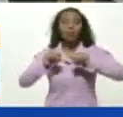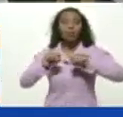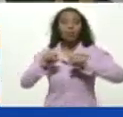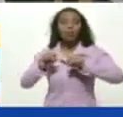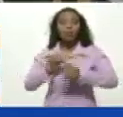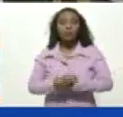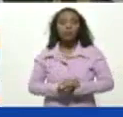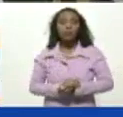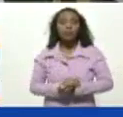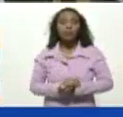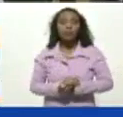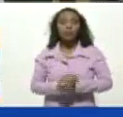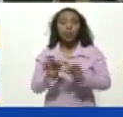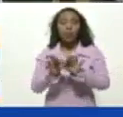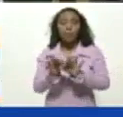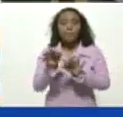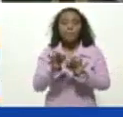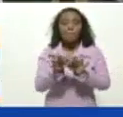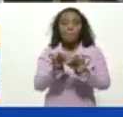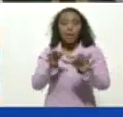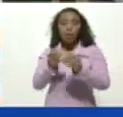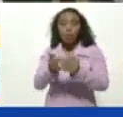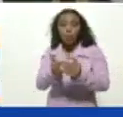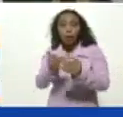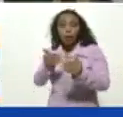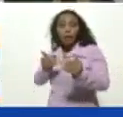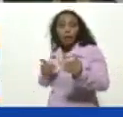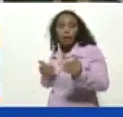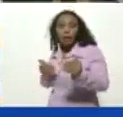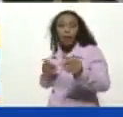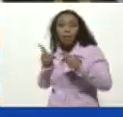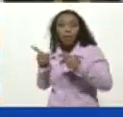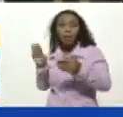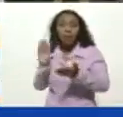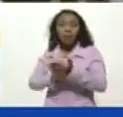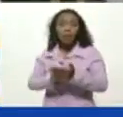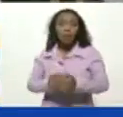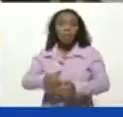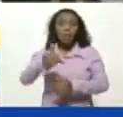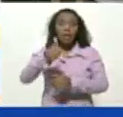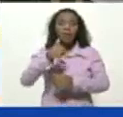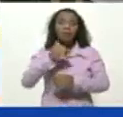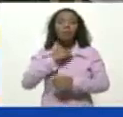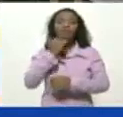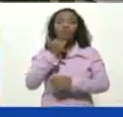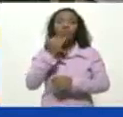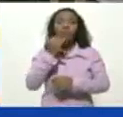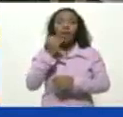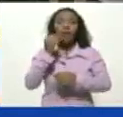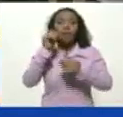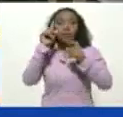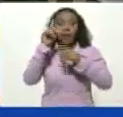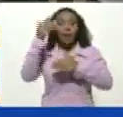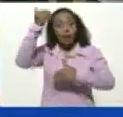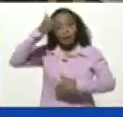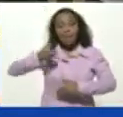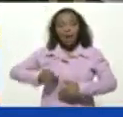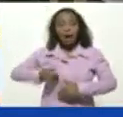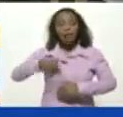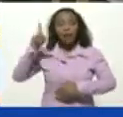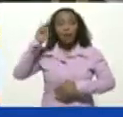tarima varios metros atrás para que estuviera más cerca de la imagen de Bolívar, que está en la avenida